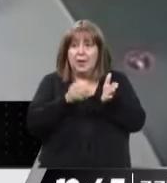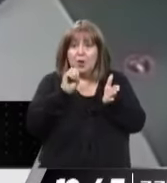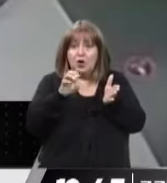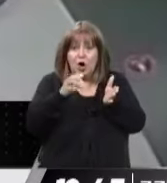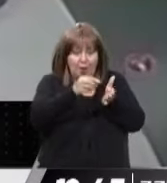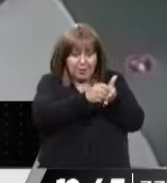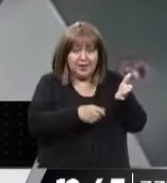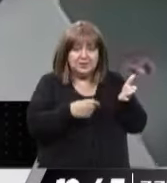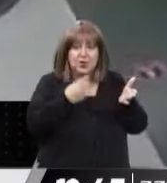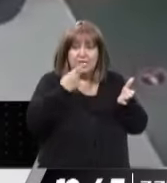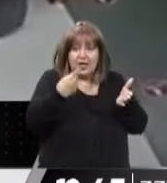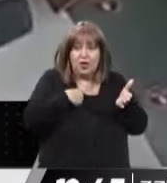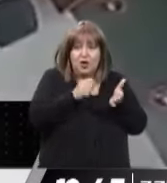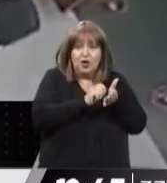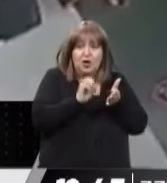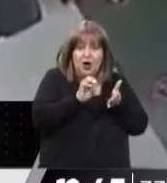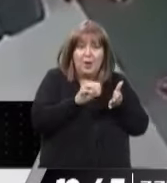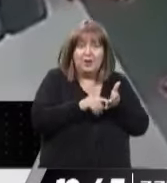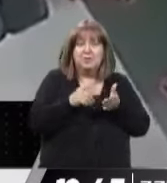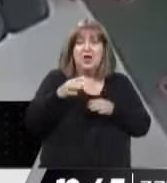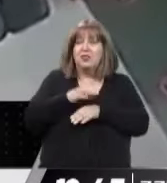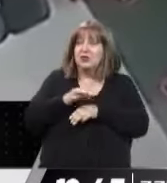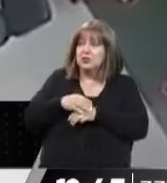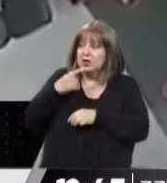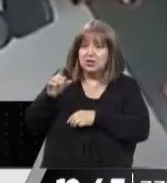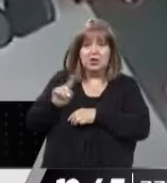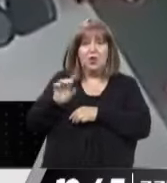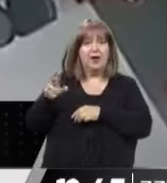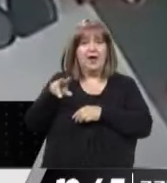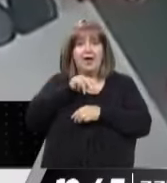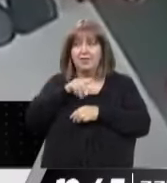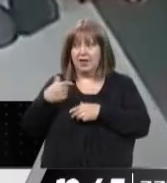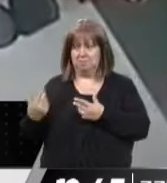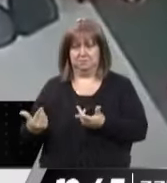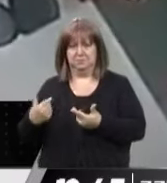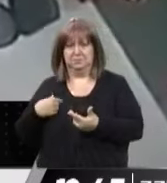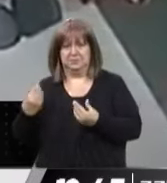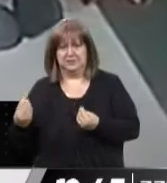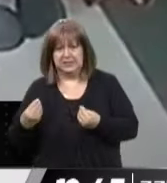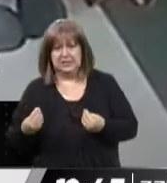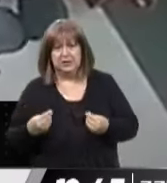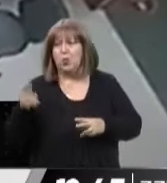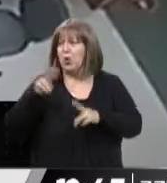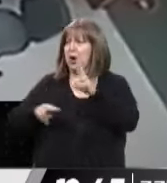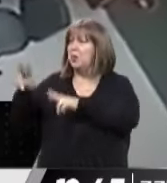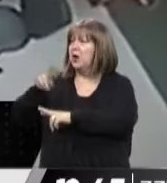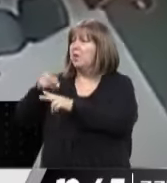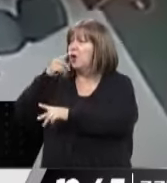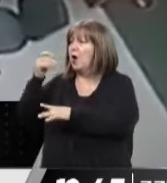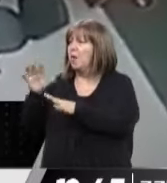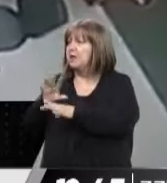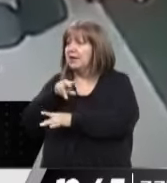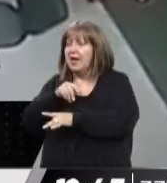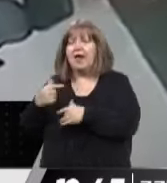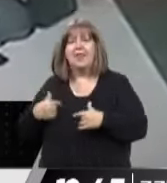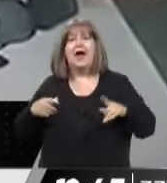guardia. Habría que preguntar. Habría que preguntar, hay que llamar. La verdad yo que creo es que, el claro. misterio del fantasma del hospital. Sí, sí, wow. sí, sí. Bueno. Esto fue en